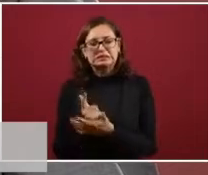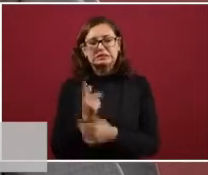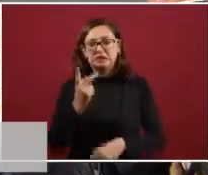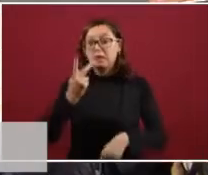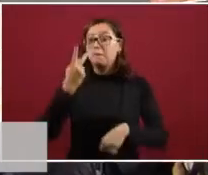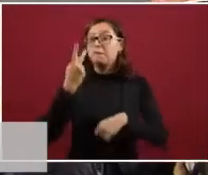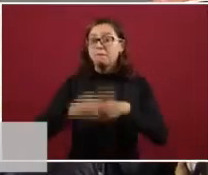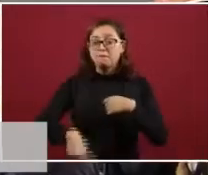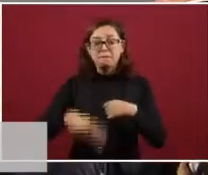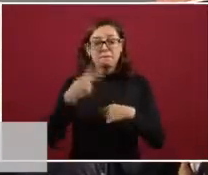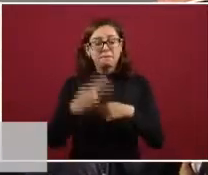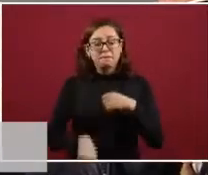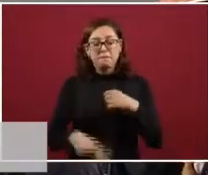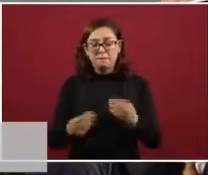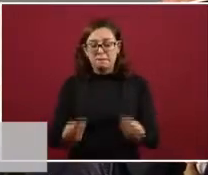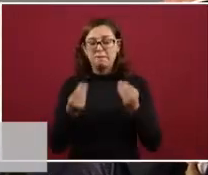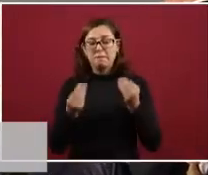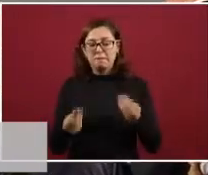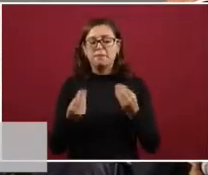deporte.